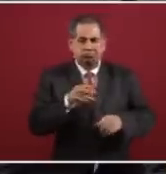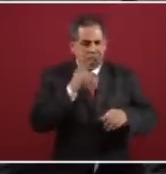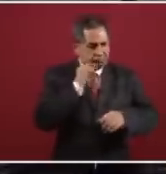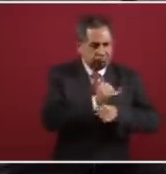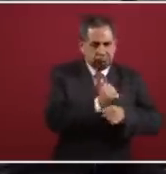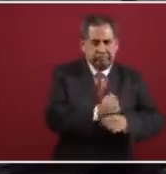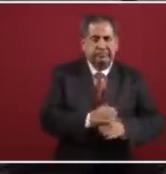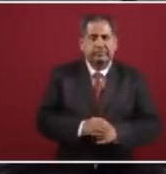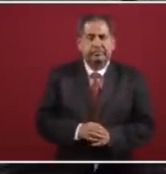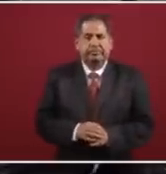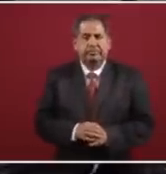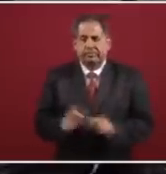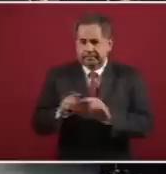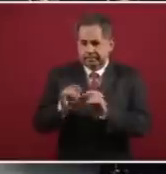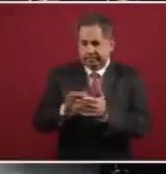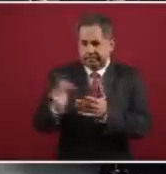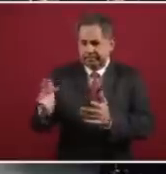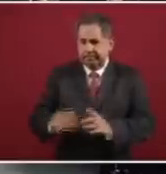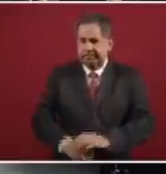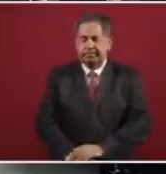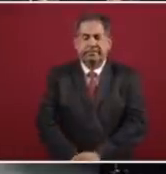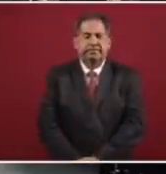gracias.